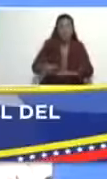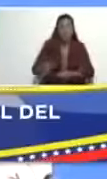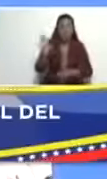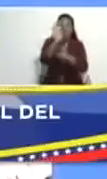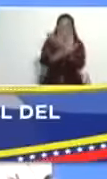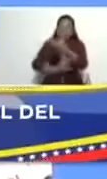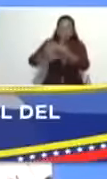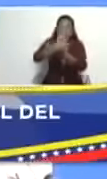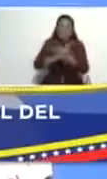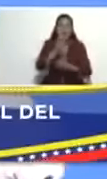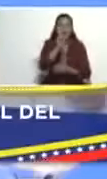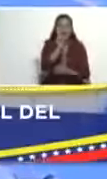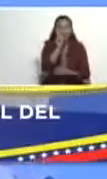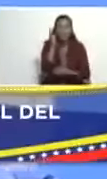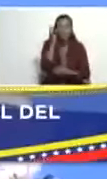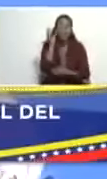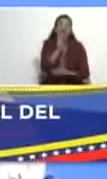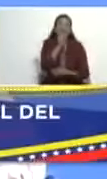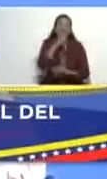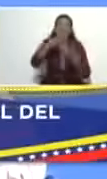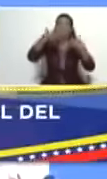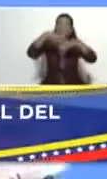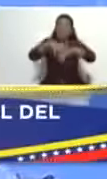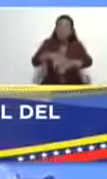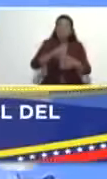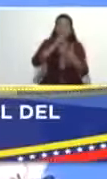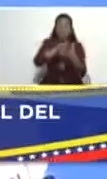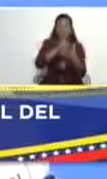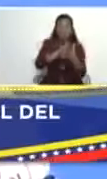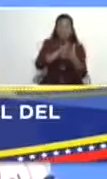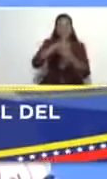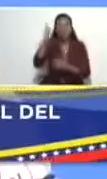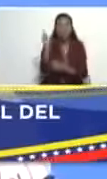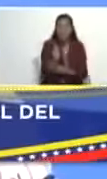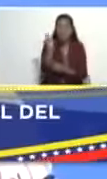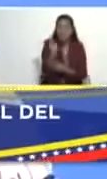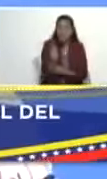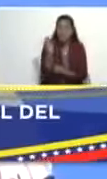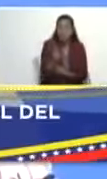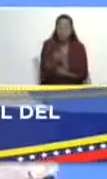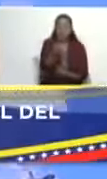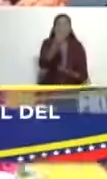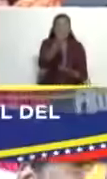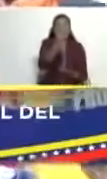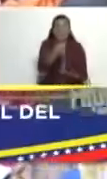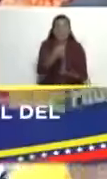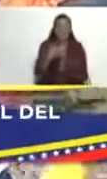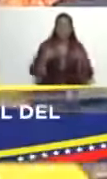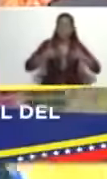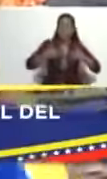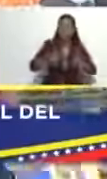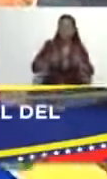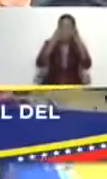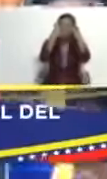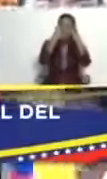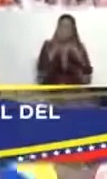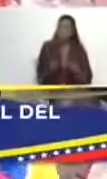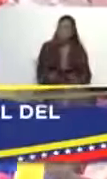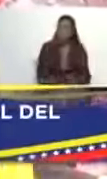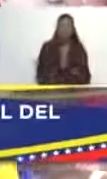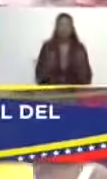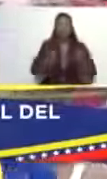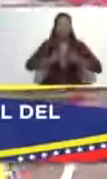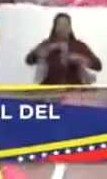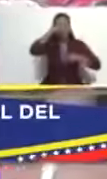proteger a los adultos mayores integralmente en sus pensiones, en sus medicinas, en su salud, en su